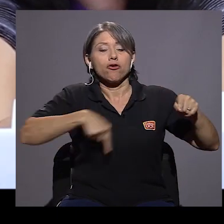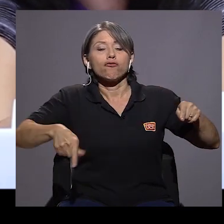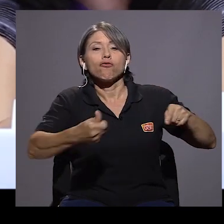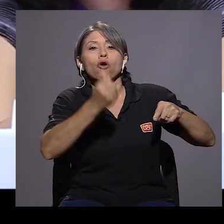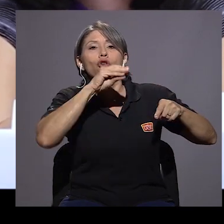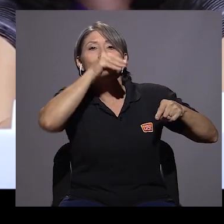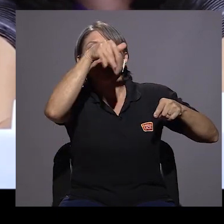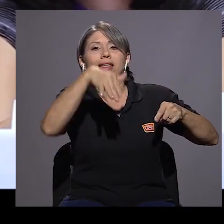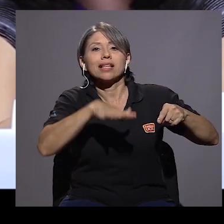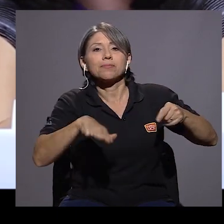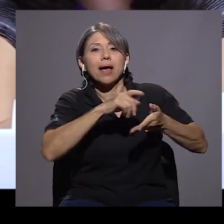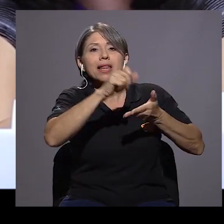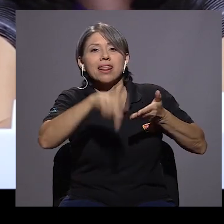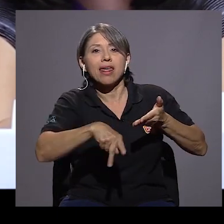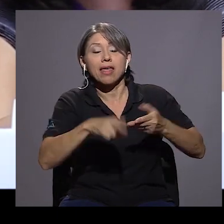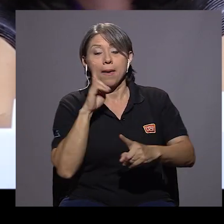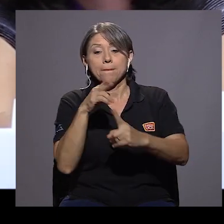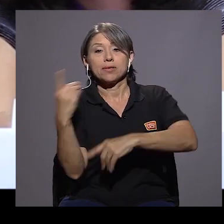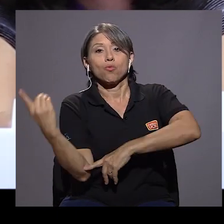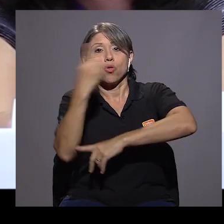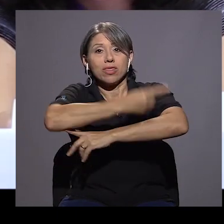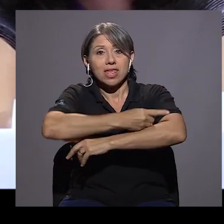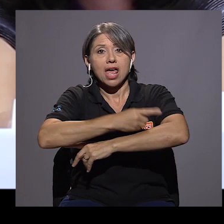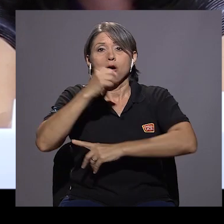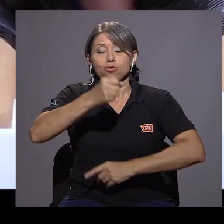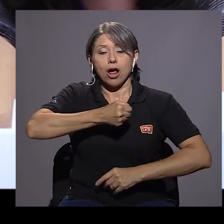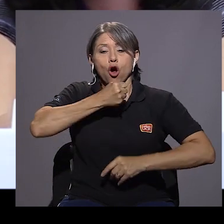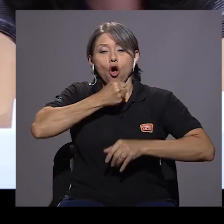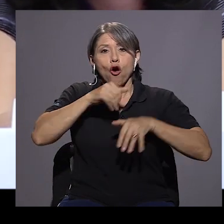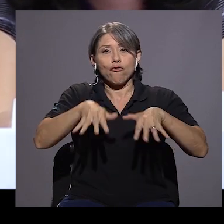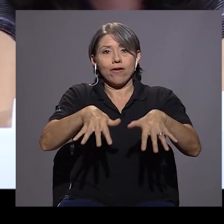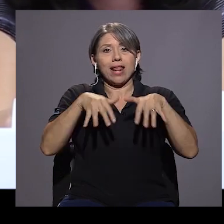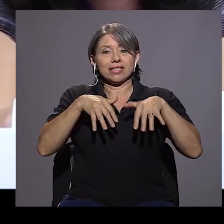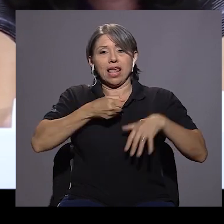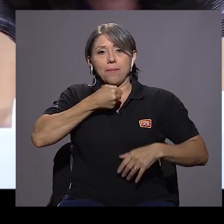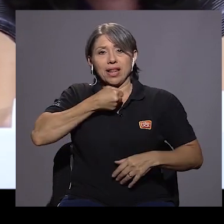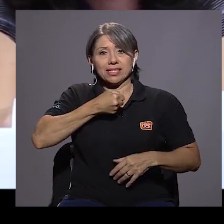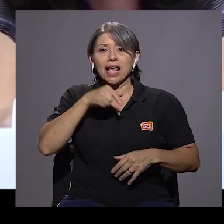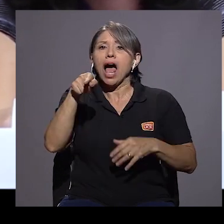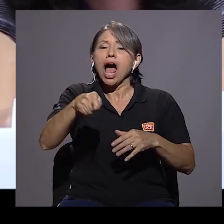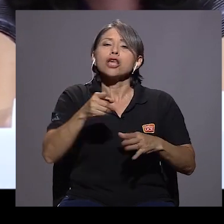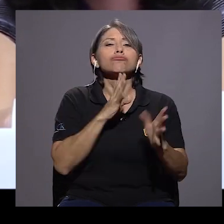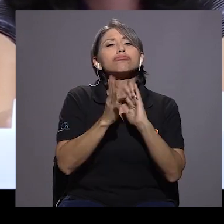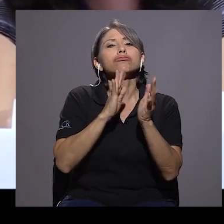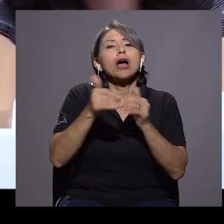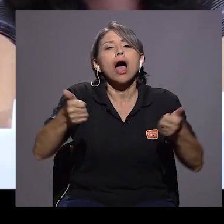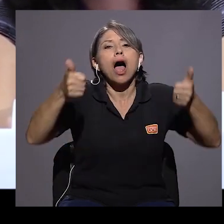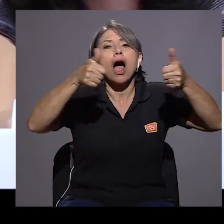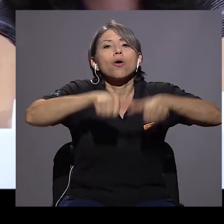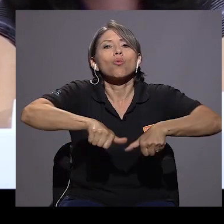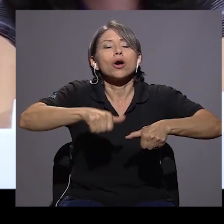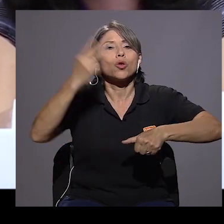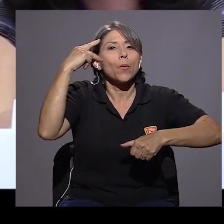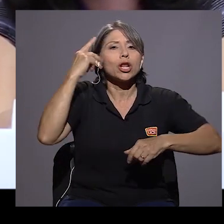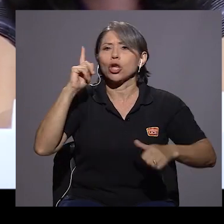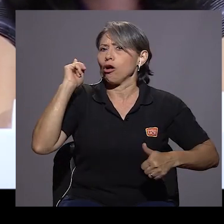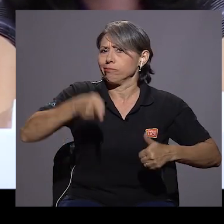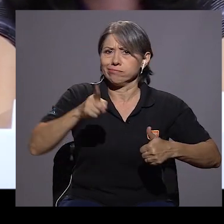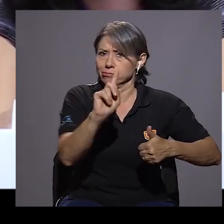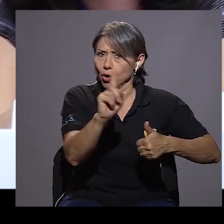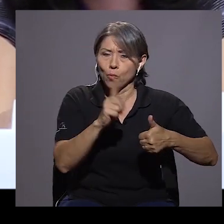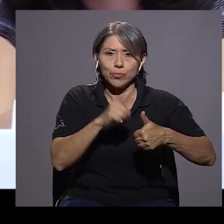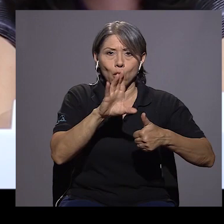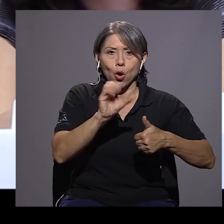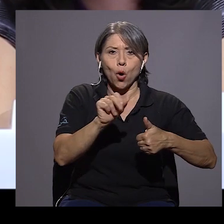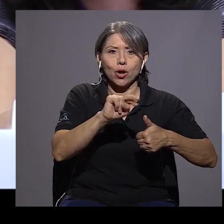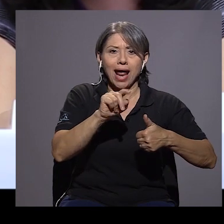Hispanidad. El mismo día de la marcha sucede una conferencia de prensa en la cual se establece un acuerdo político no vinculante